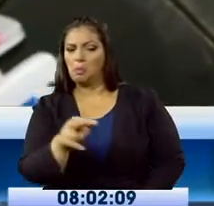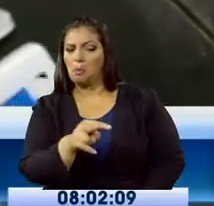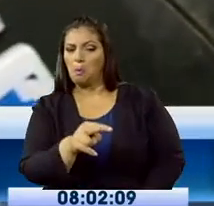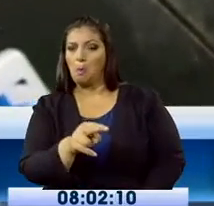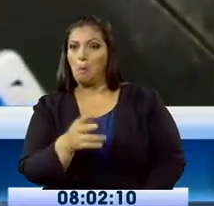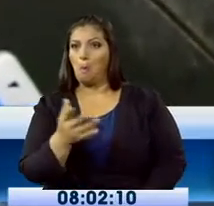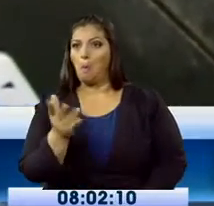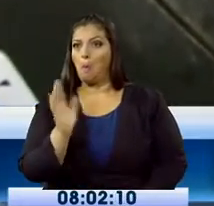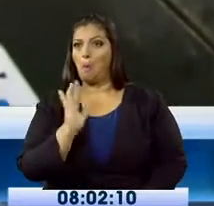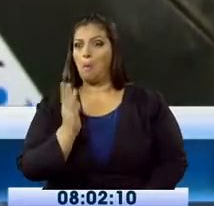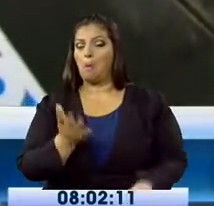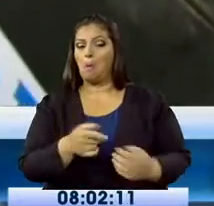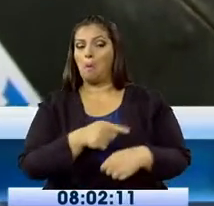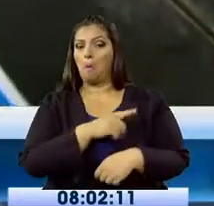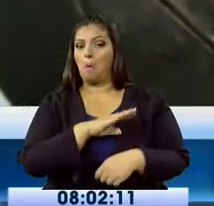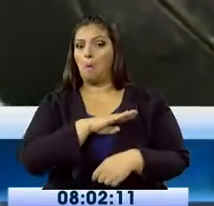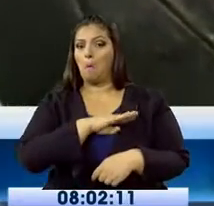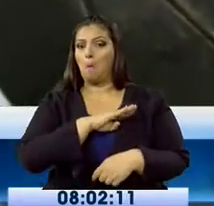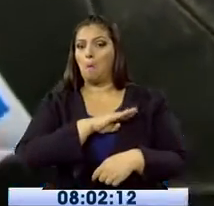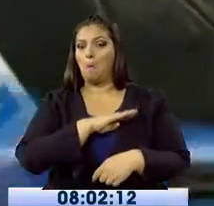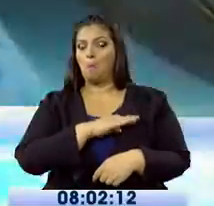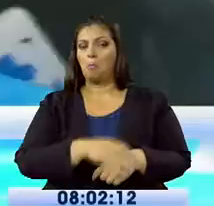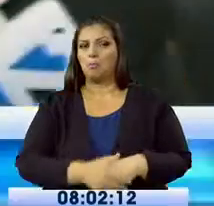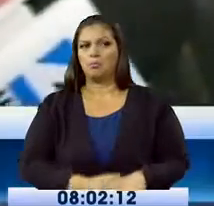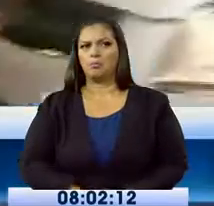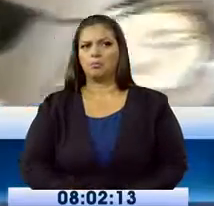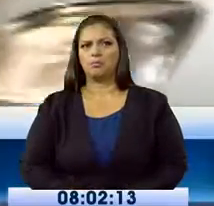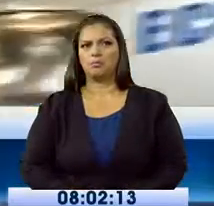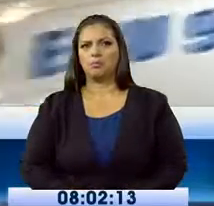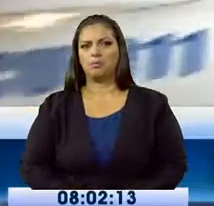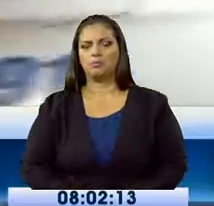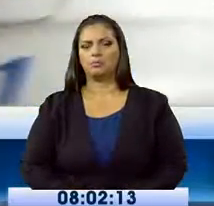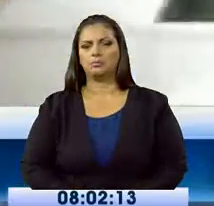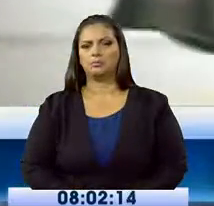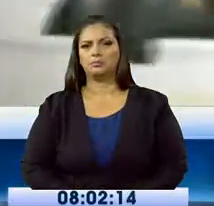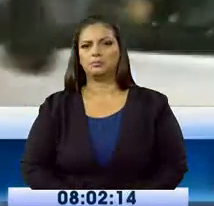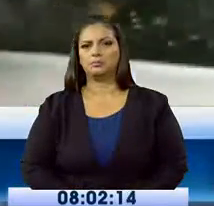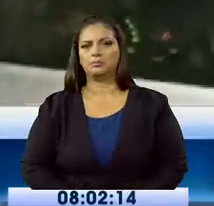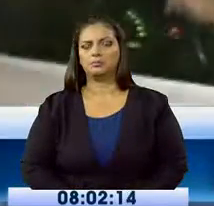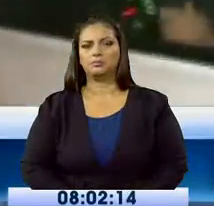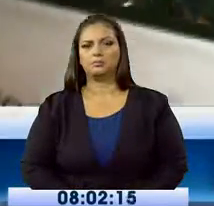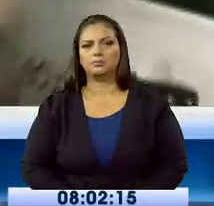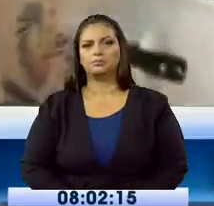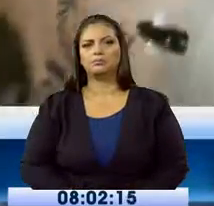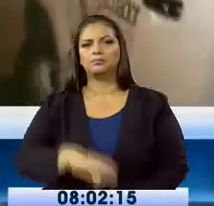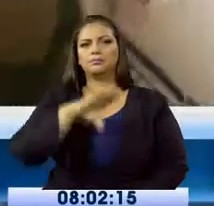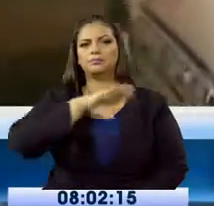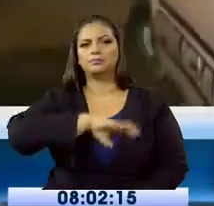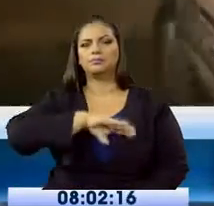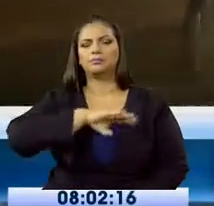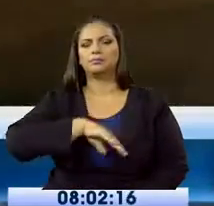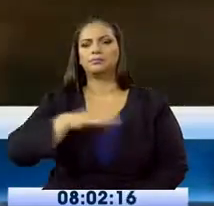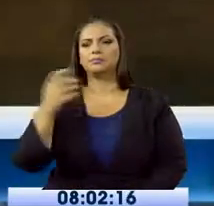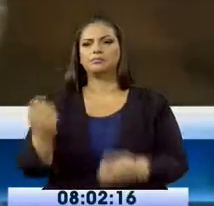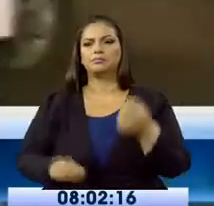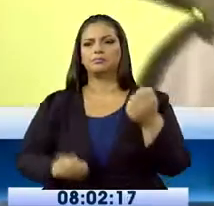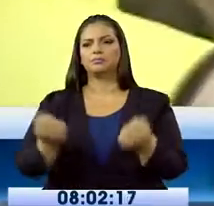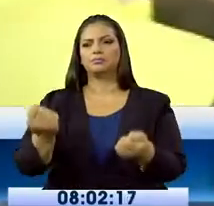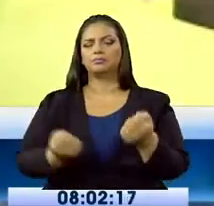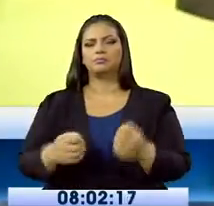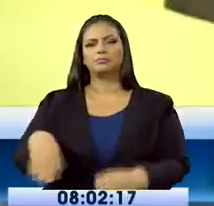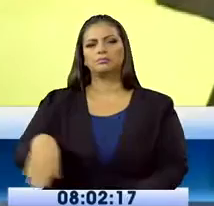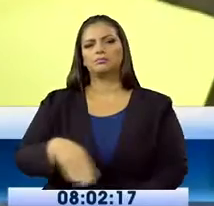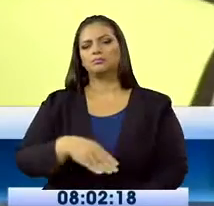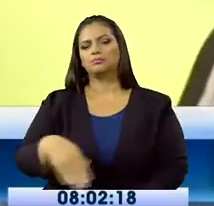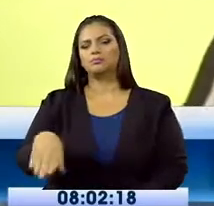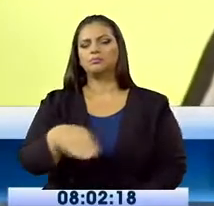le estén haciendo a esa señora. Pues esa señora que le estén haciendo maldad. Un patrullero de la Policía Nacional arribó hasta el sitio